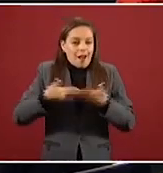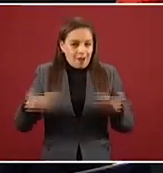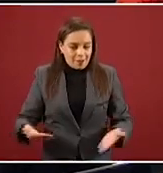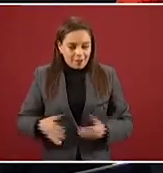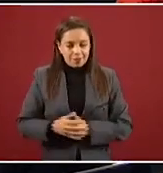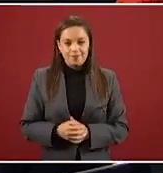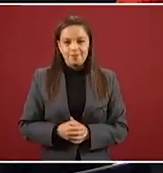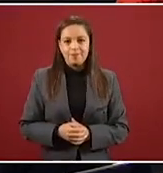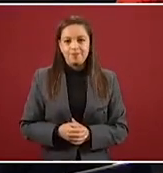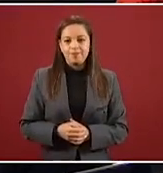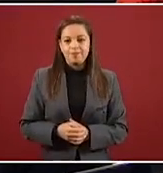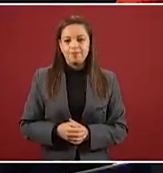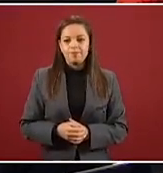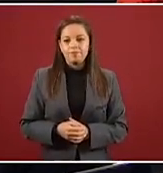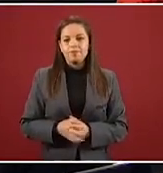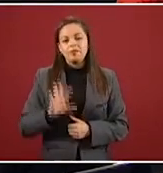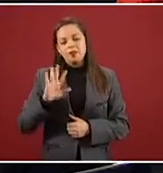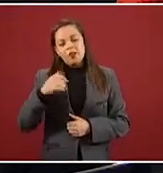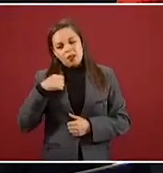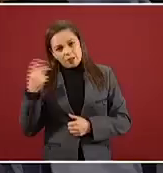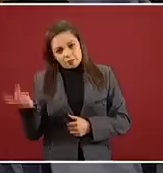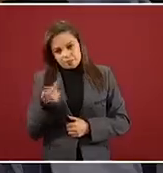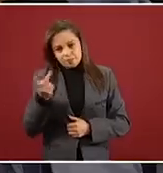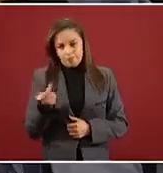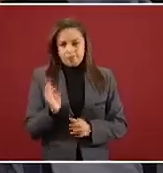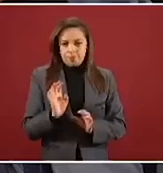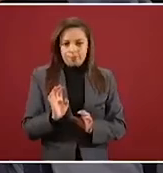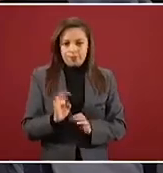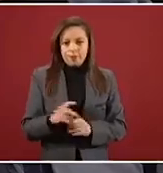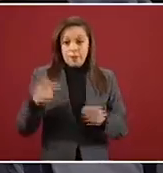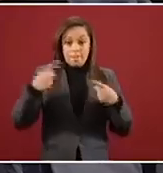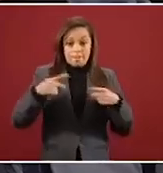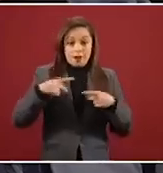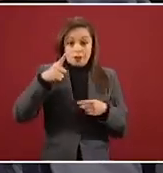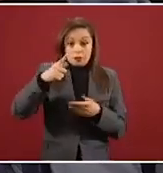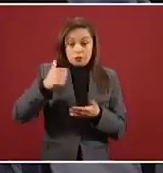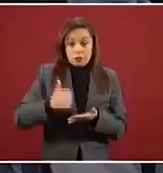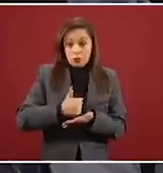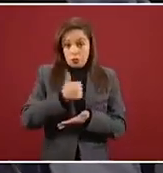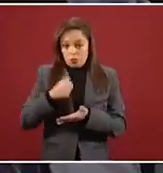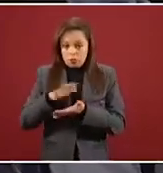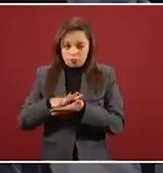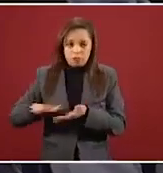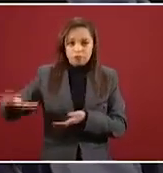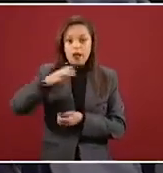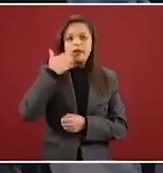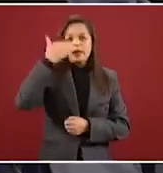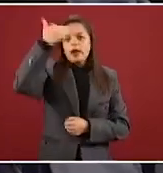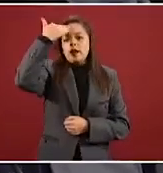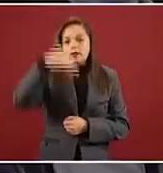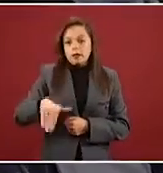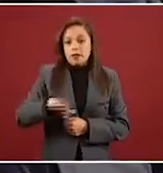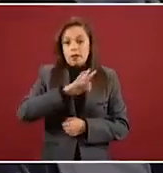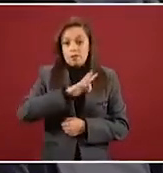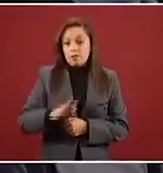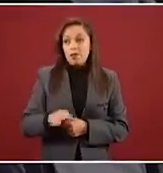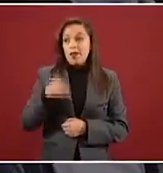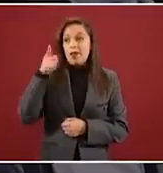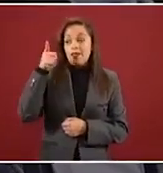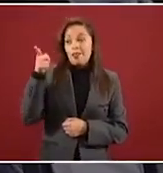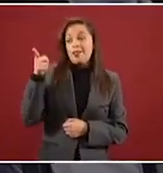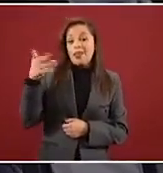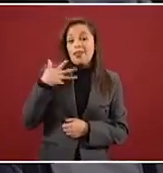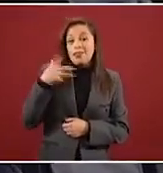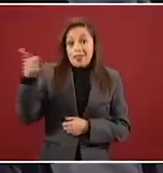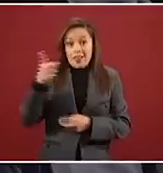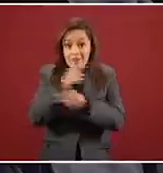una pregunta un poco más amable, muchos ciudadanos quieren saber si se va a tomar vacaciones y cuándo tomaría vacaciones, porque usted casi no